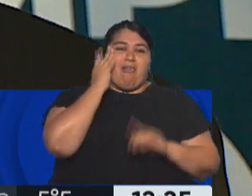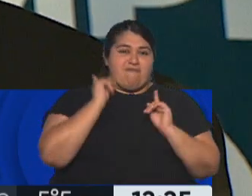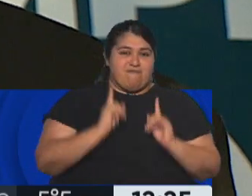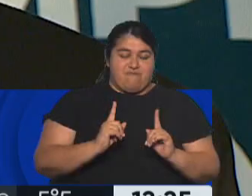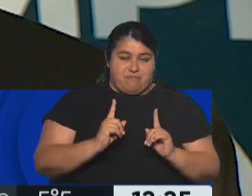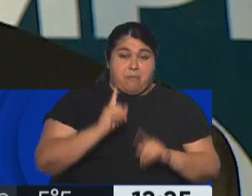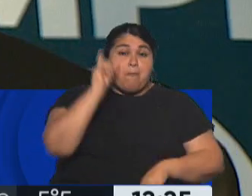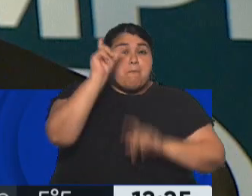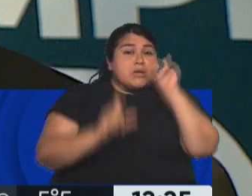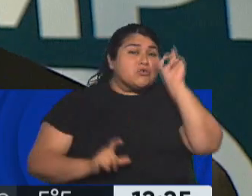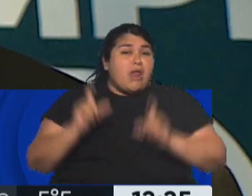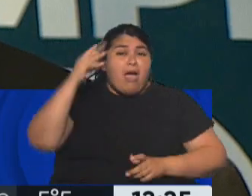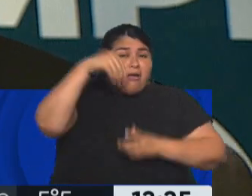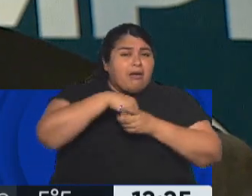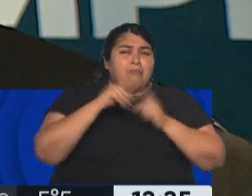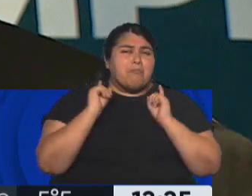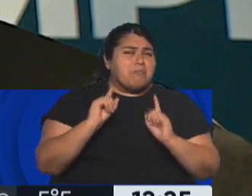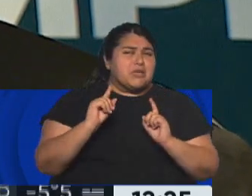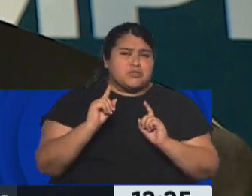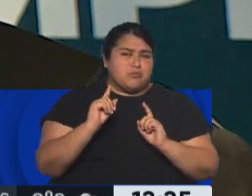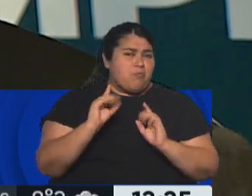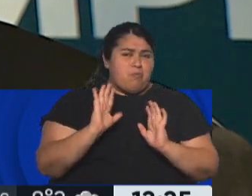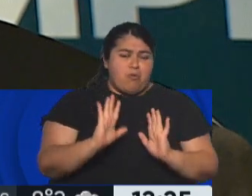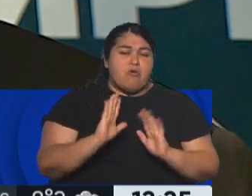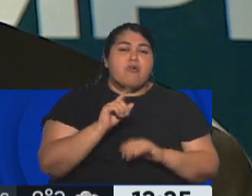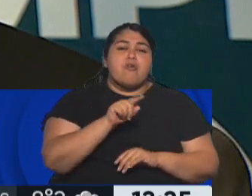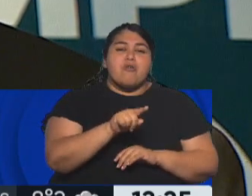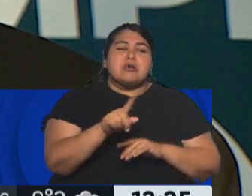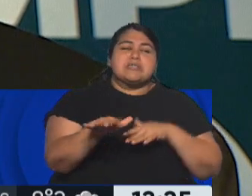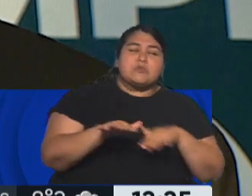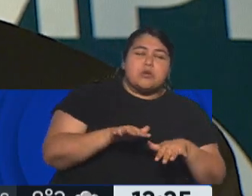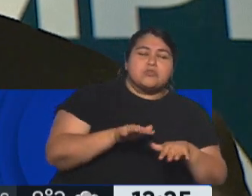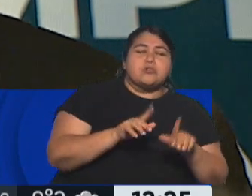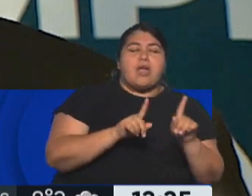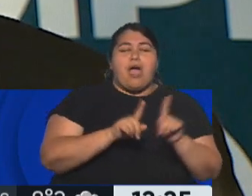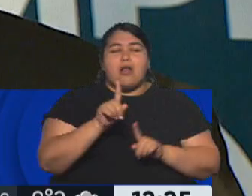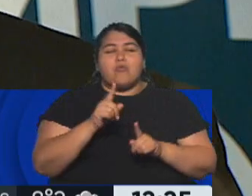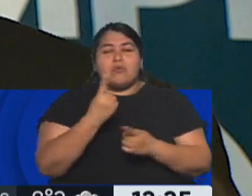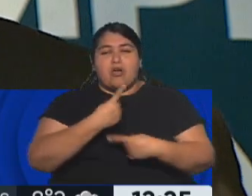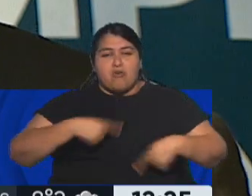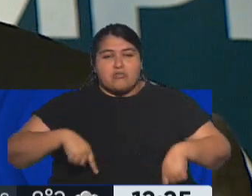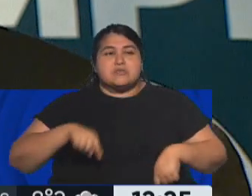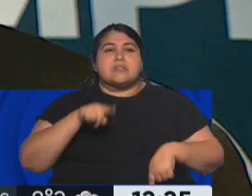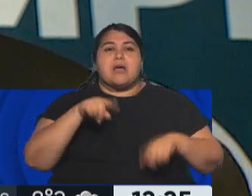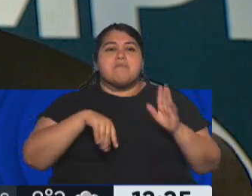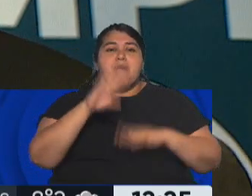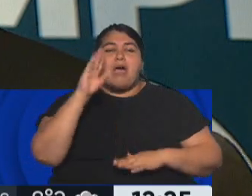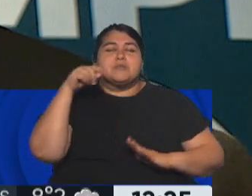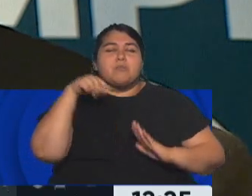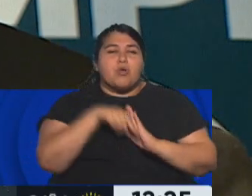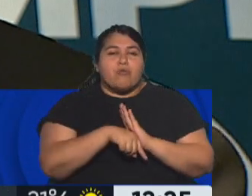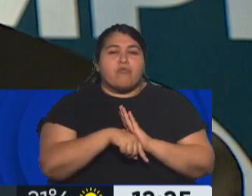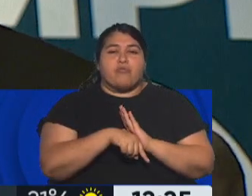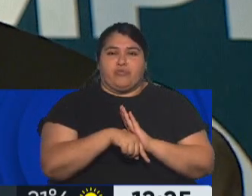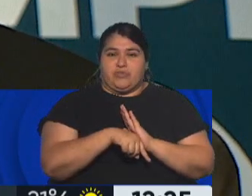si son los mismos que desde el principio con ciertas situaciones las partes más profundas de cada uno de ellos son